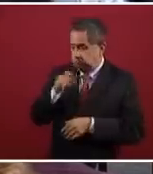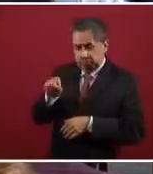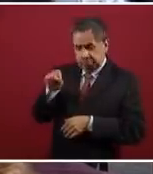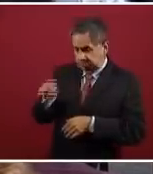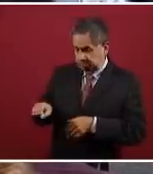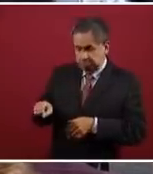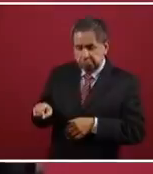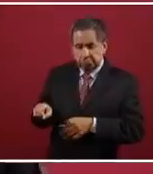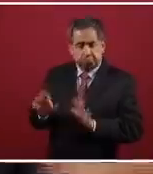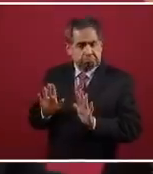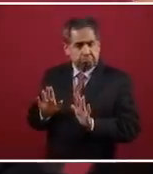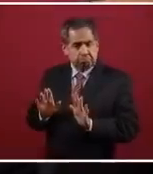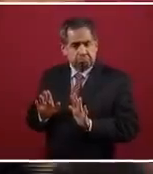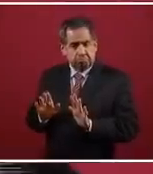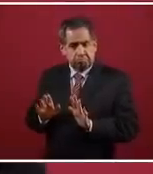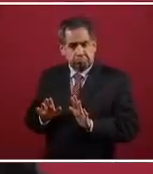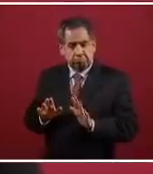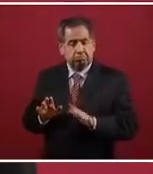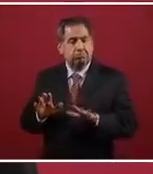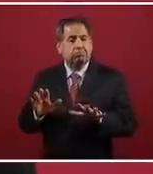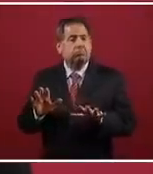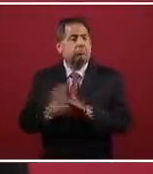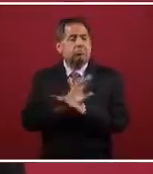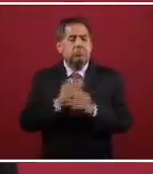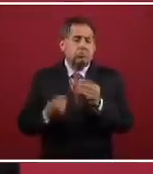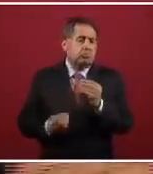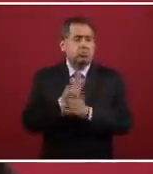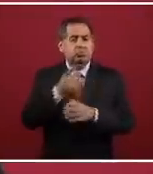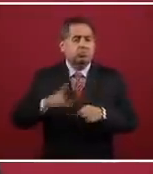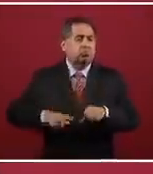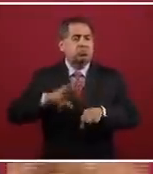y, o mejor dicho, trajeron